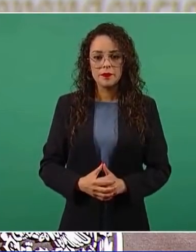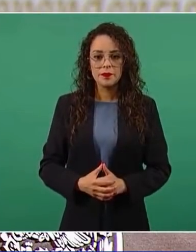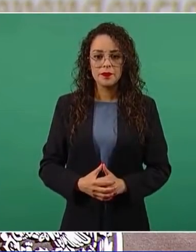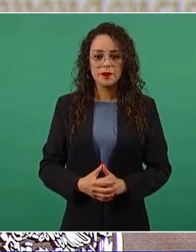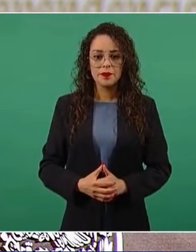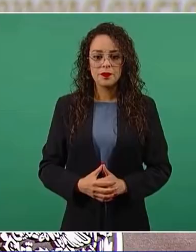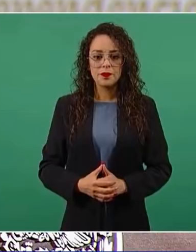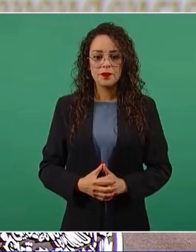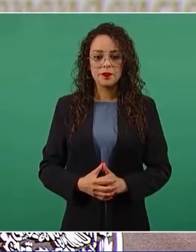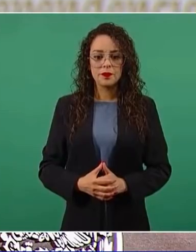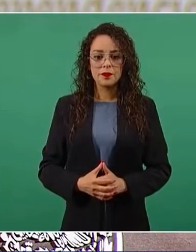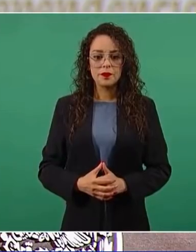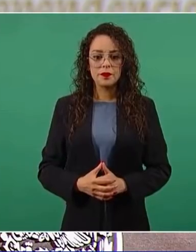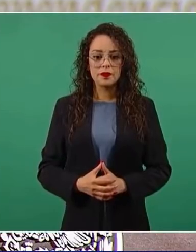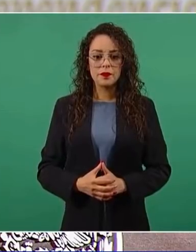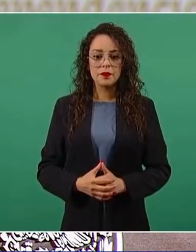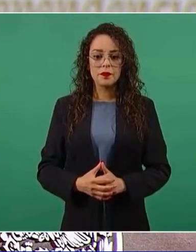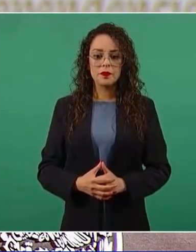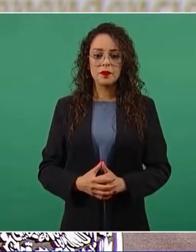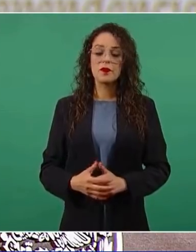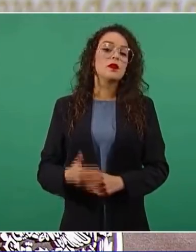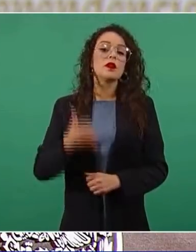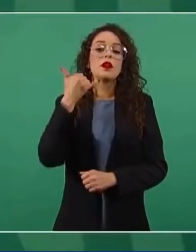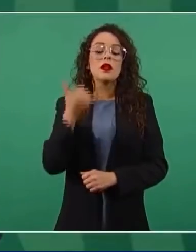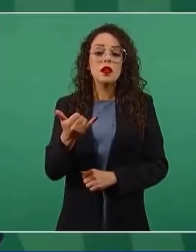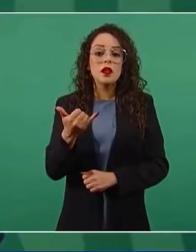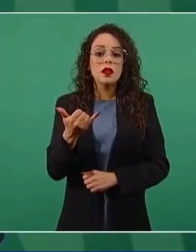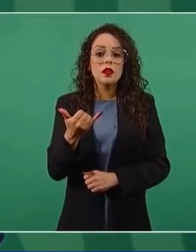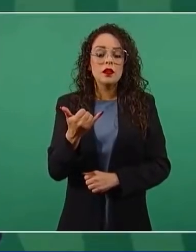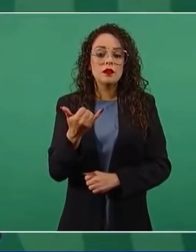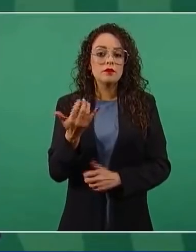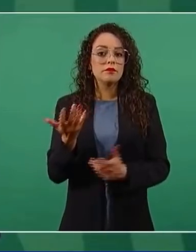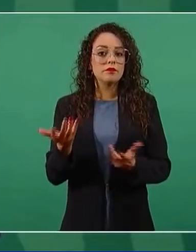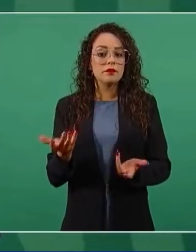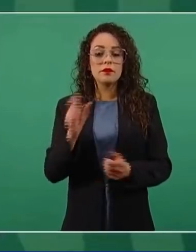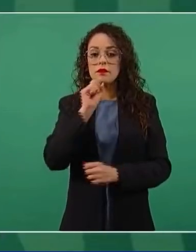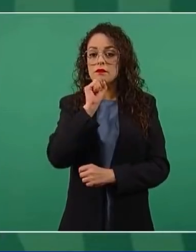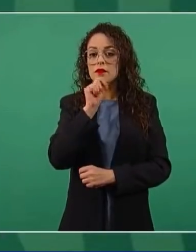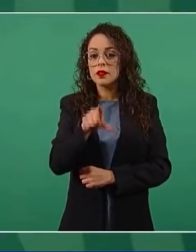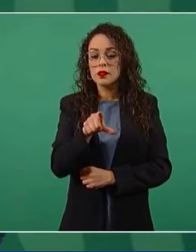y que no nos resulte